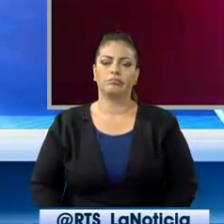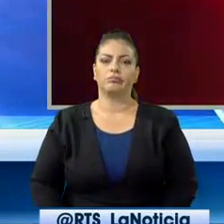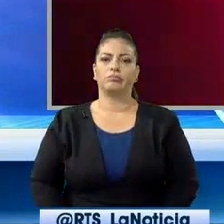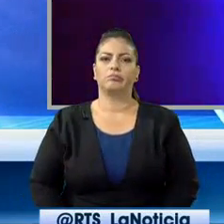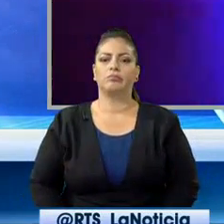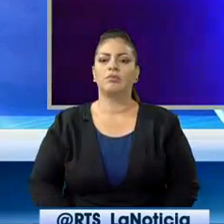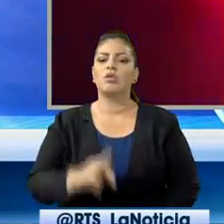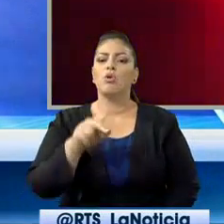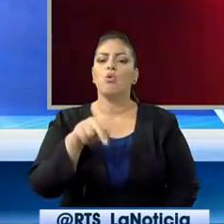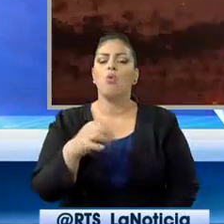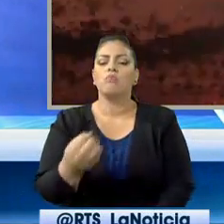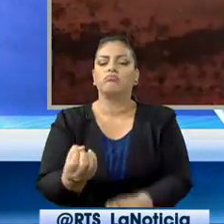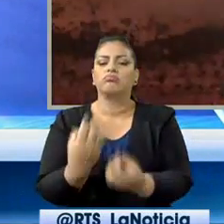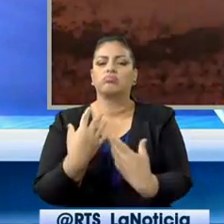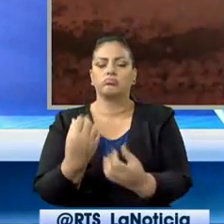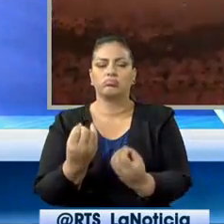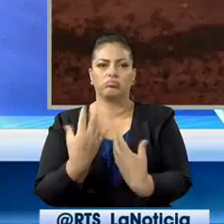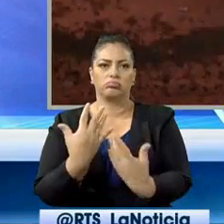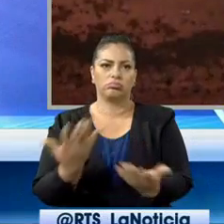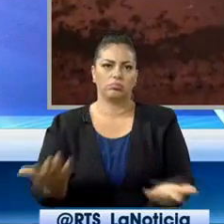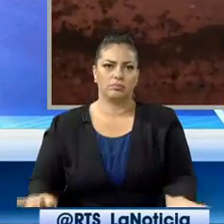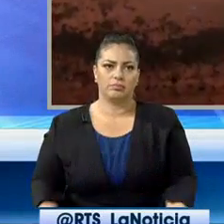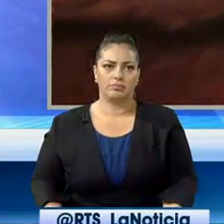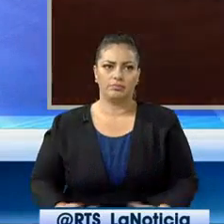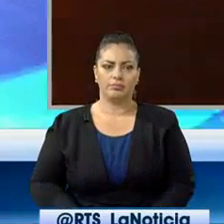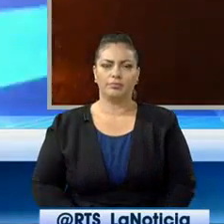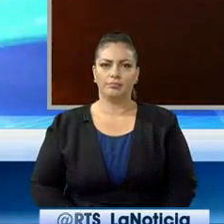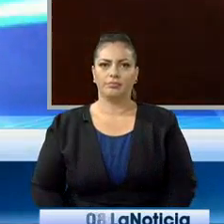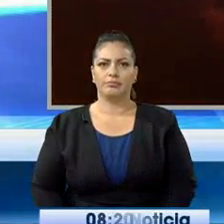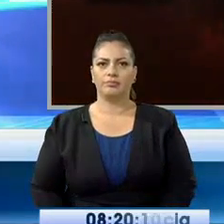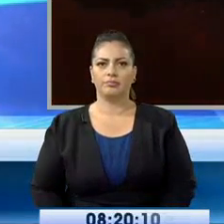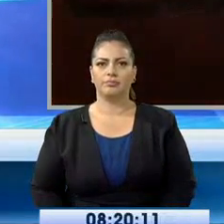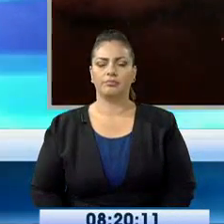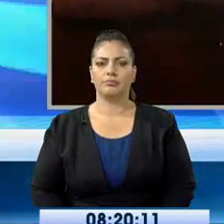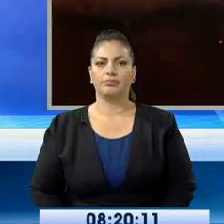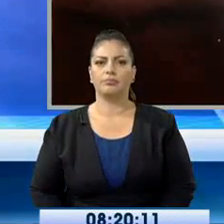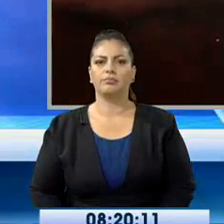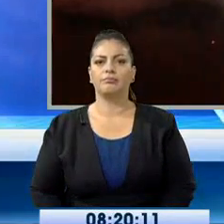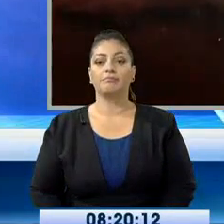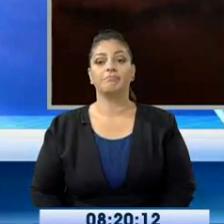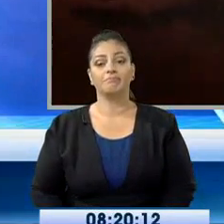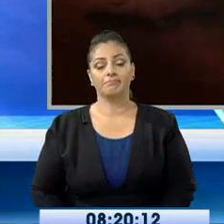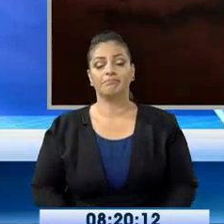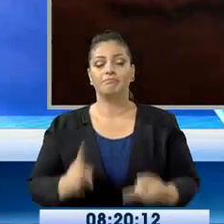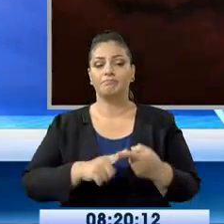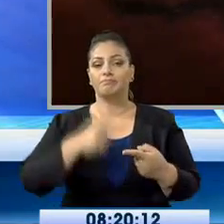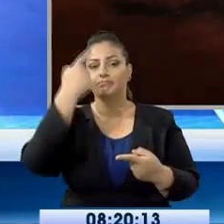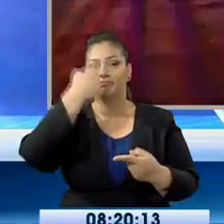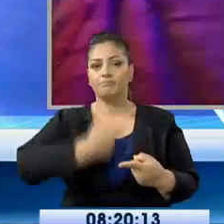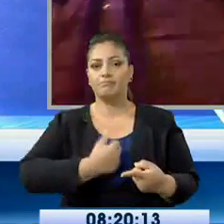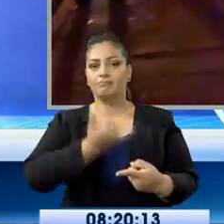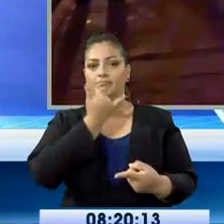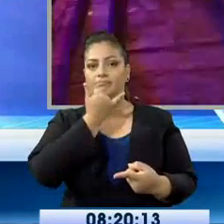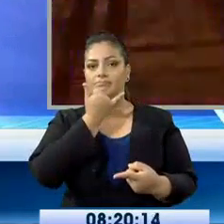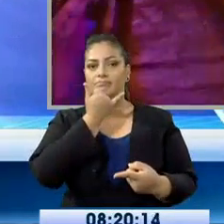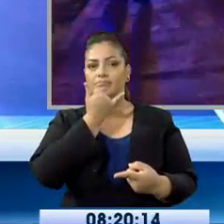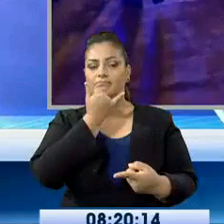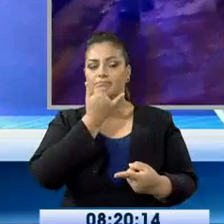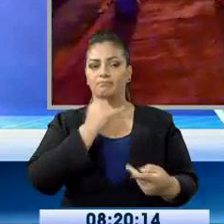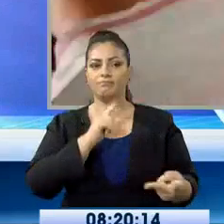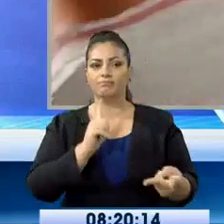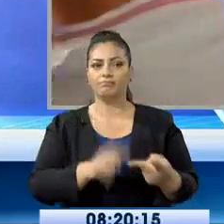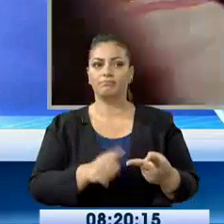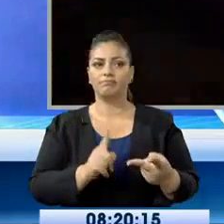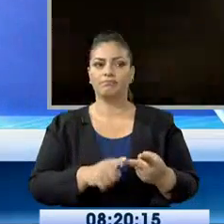sabes, son para cri-cri los radares, para cri-cri. Entonces, irresponsabilidad de los conductores y falta